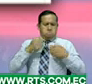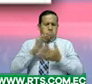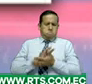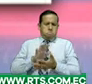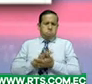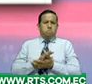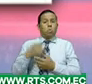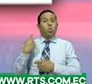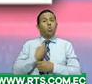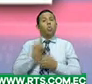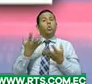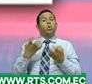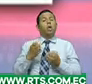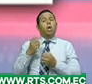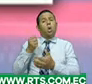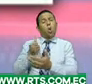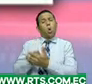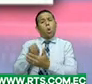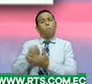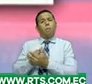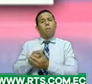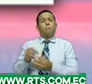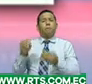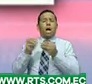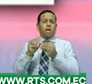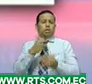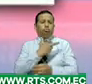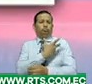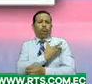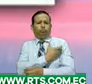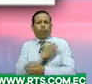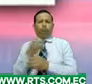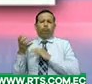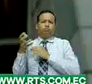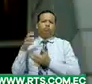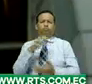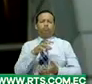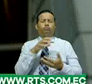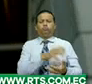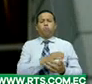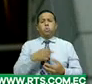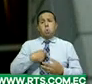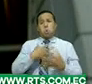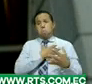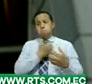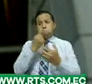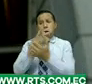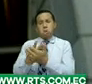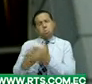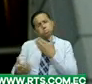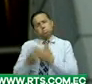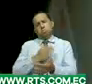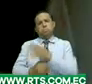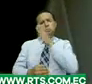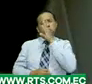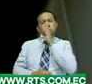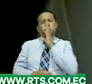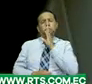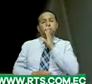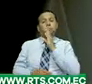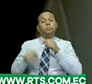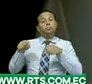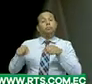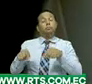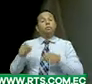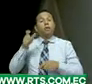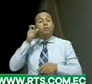Si tengo que ir preso por salvar vidas, me iré con la frente en alto. Durante esta diligencia, además, la fiscalía solicitó prisión preventiva